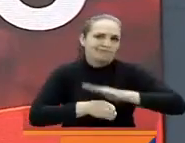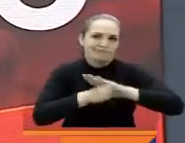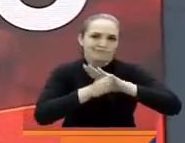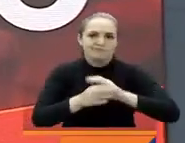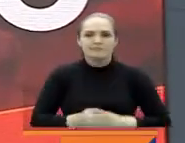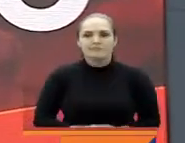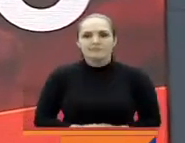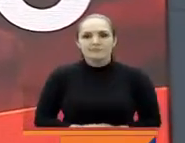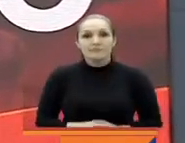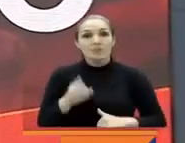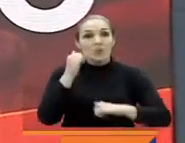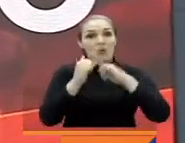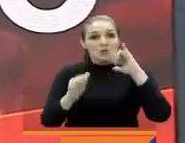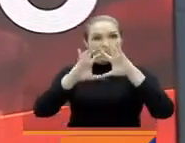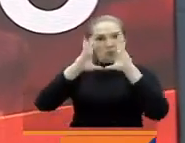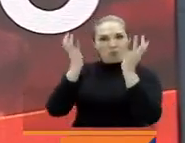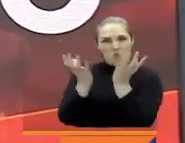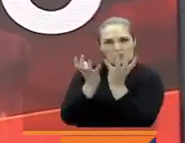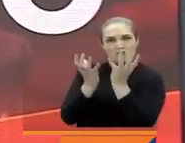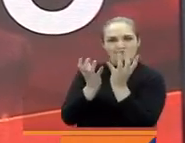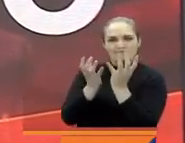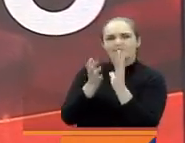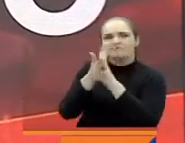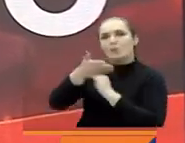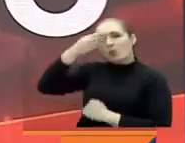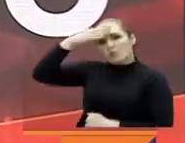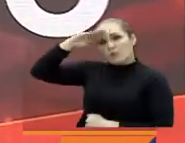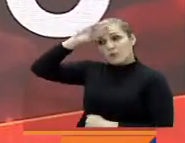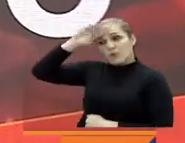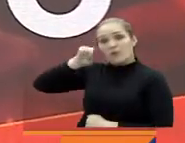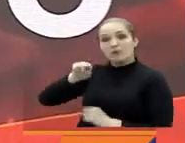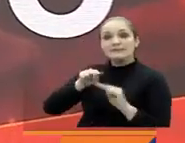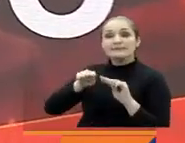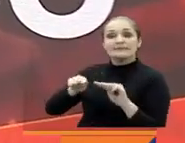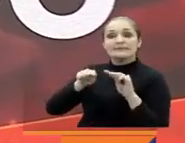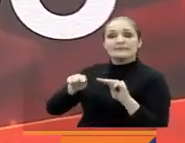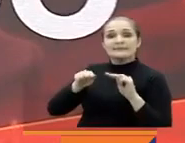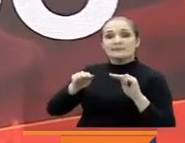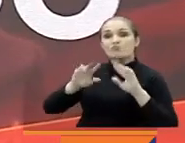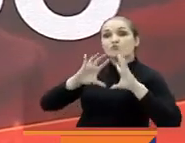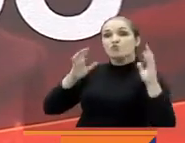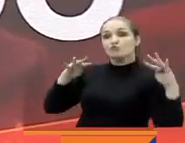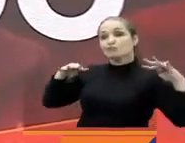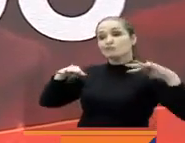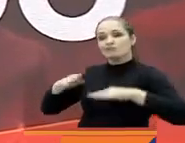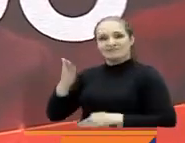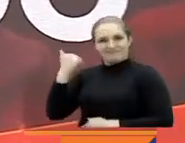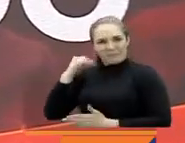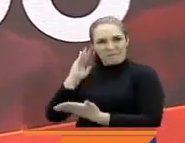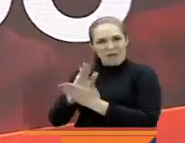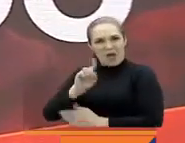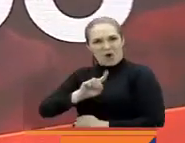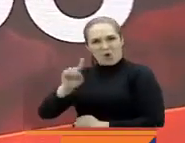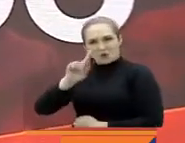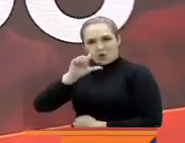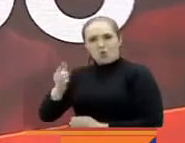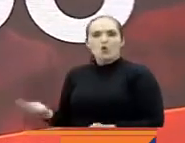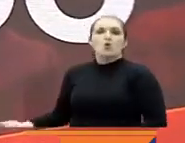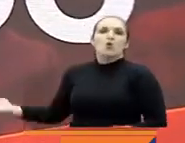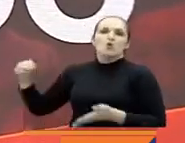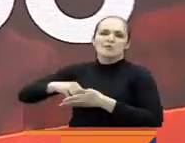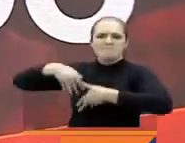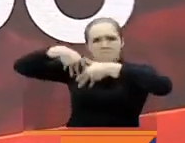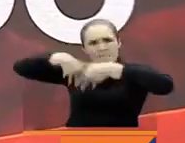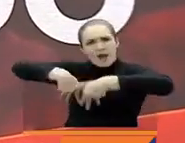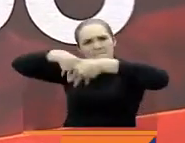finalizamos nuestro vistazo por la actualidad mundial con Cuba, que no deja de ser foco de atención desde el 11 de julio. Nuevas manifestaciones de